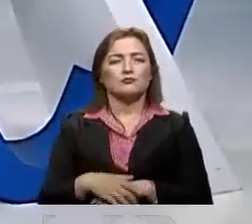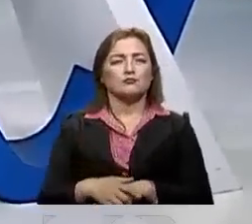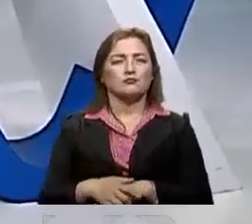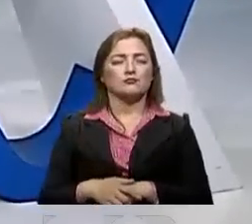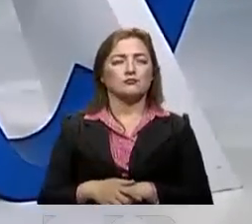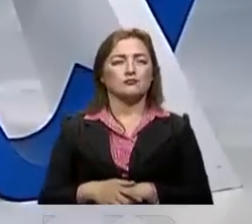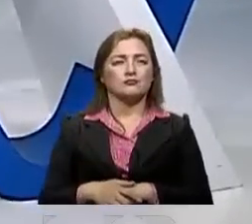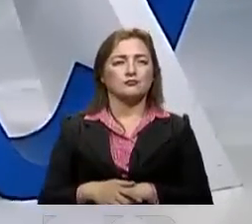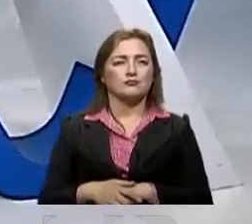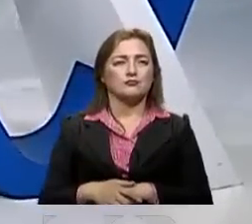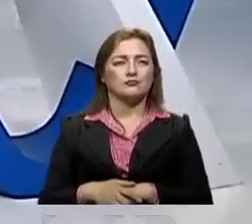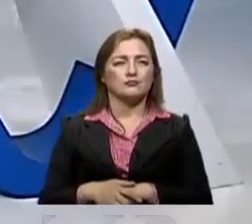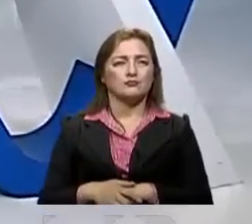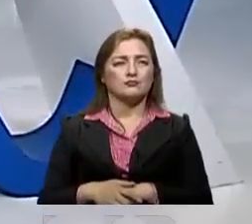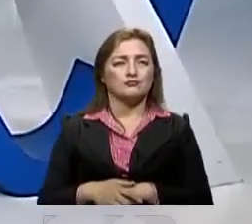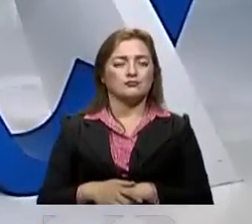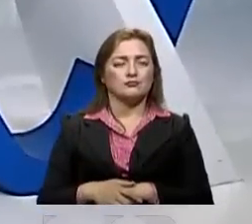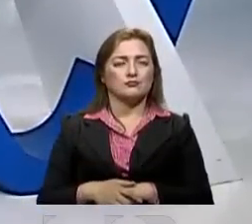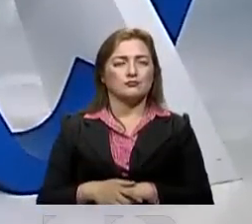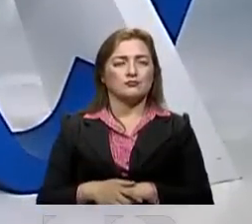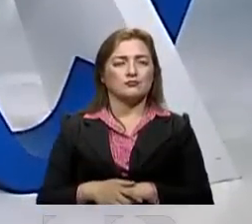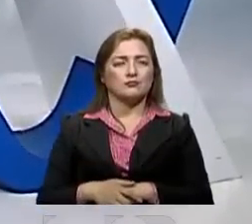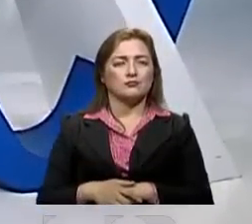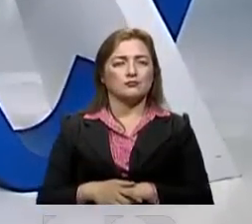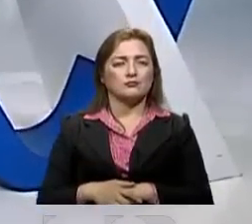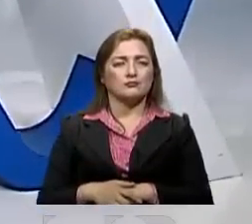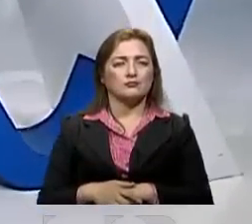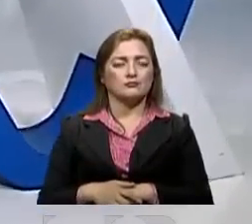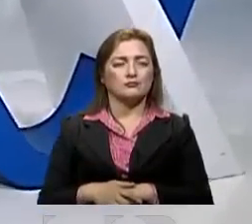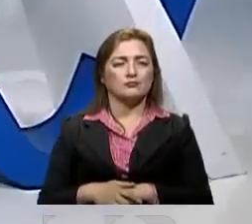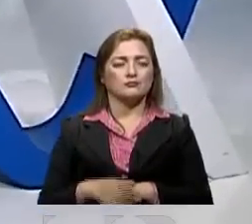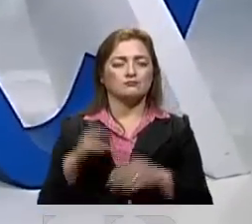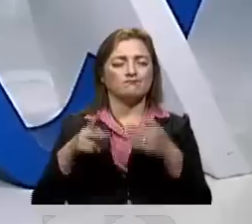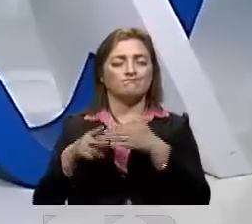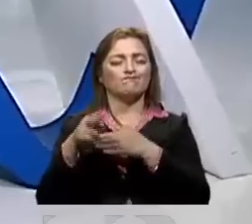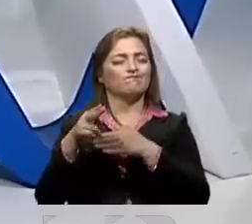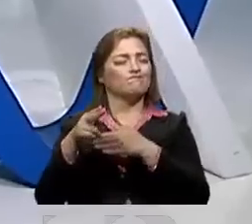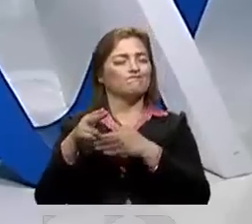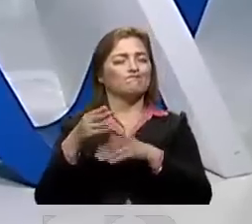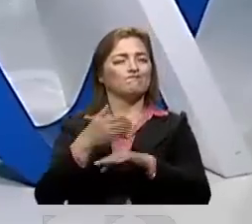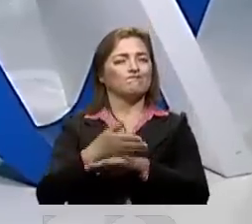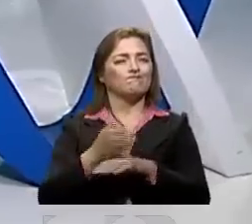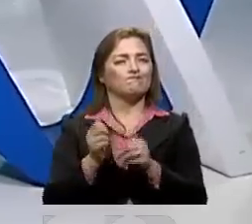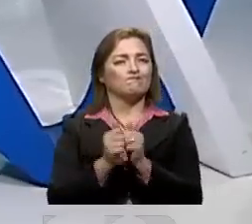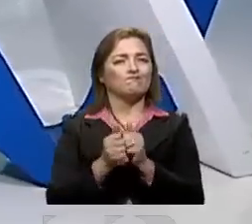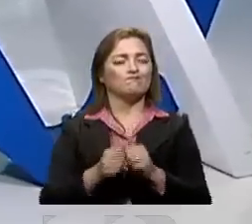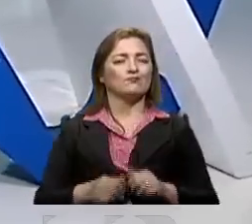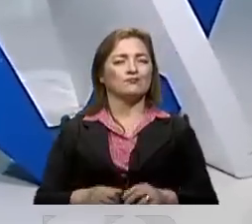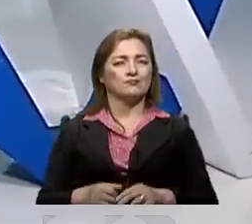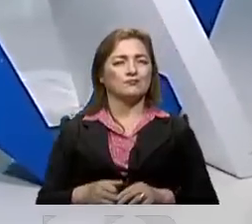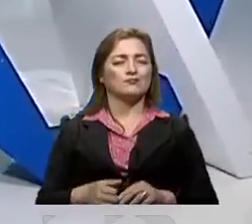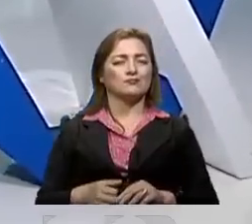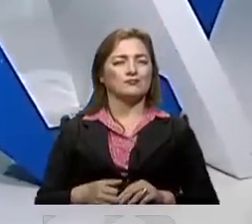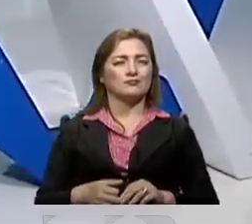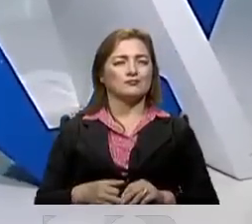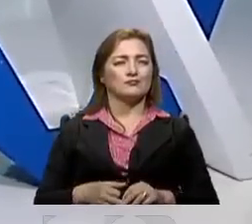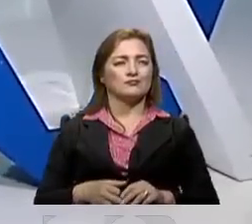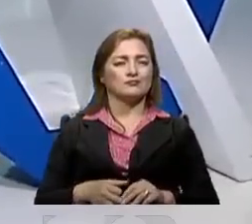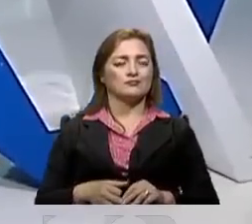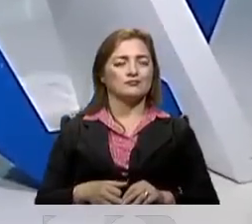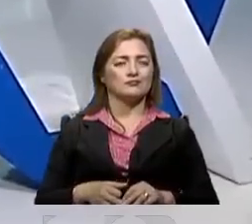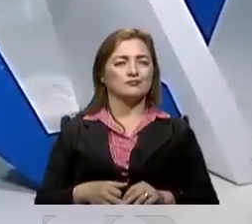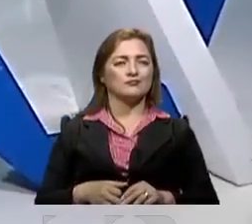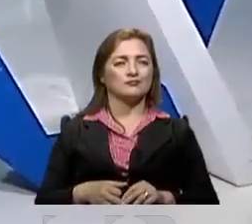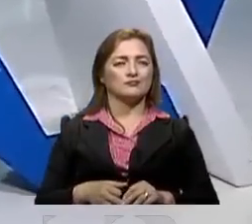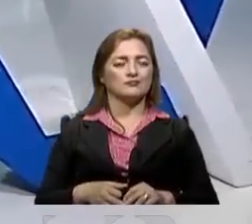son seres vivos. Así es, grande mensaje. Nos vamos a la pausa. No te pude poner tu canción. Ay, de pasito, pero... así de pasito.